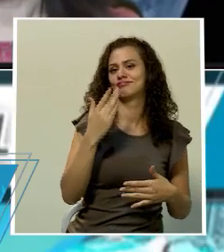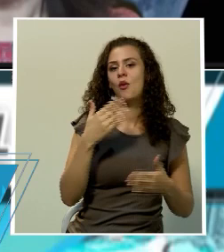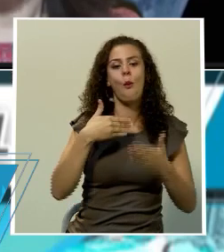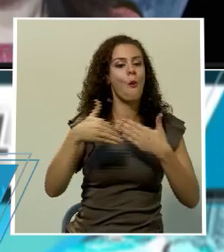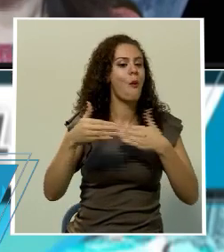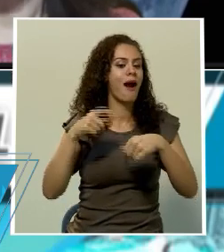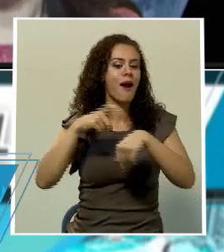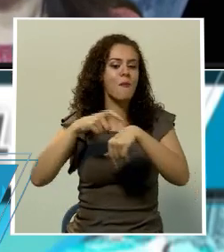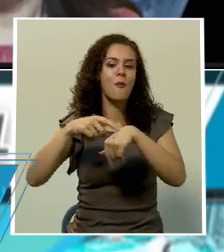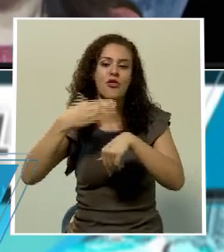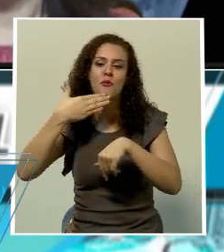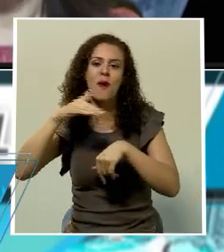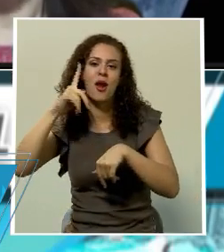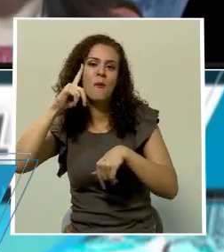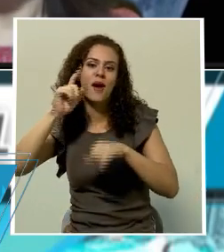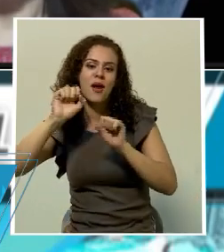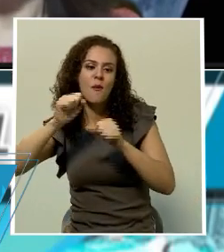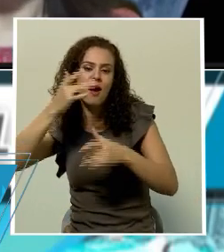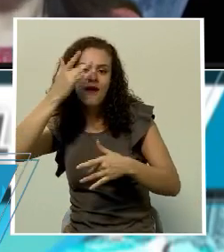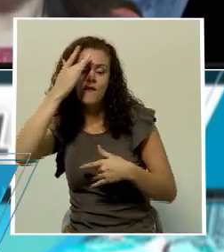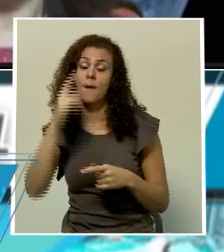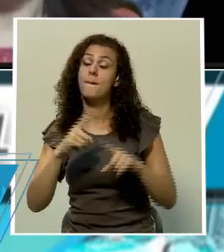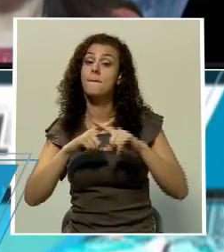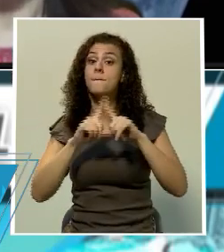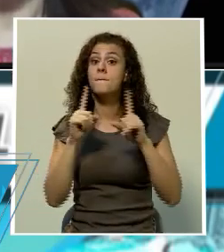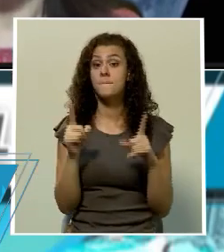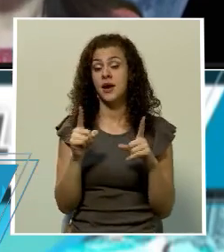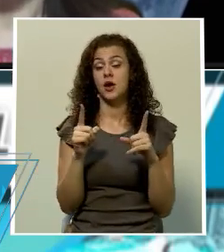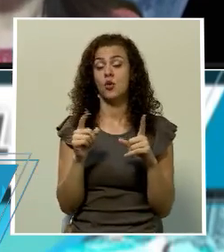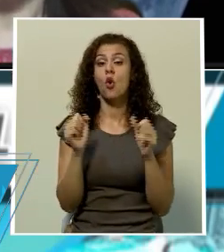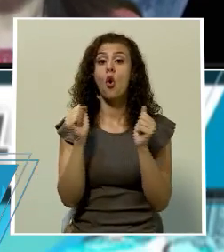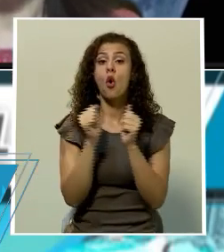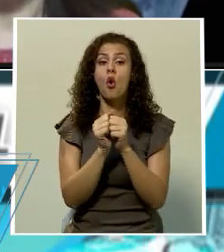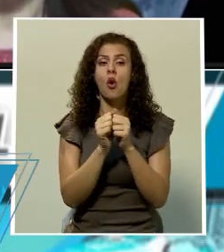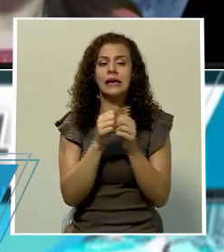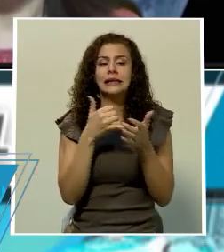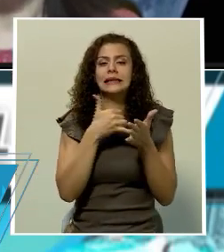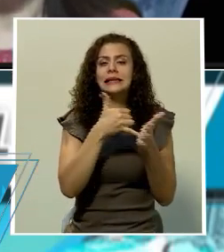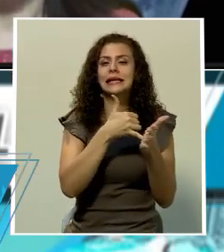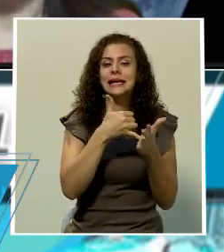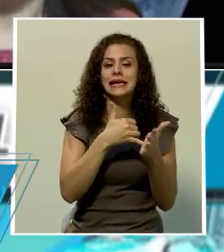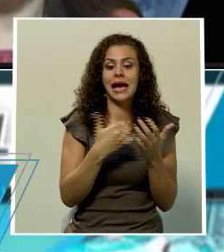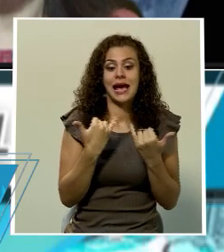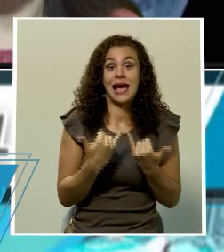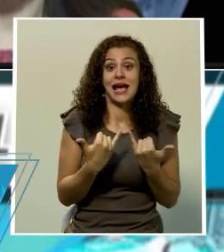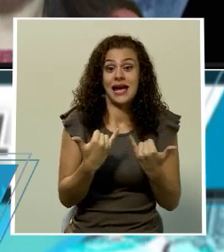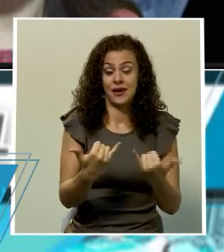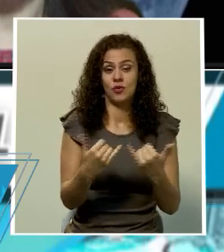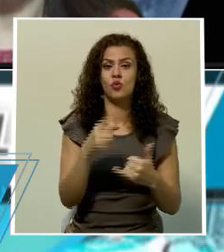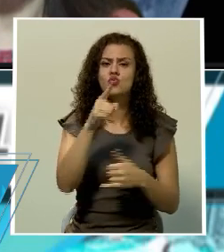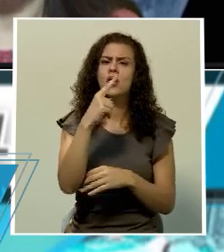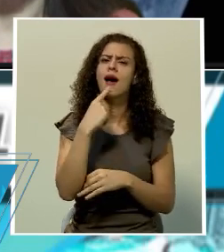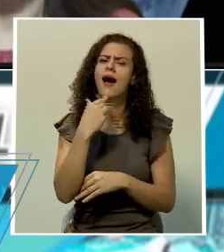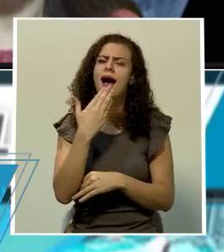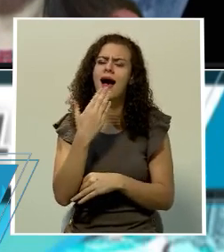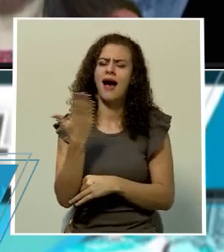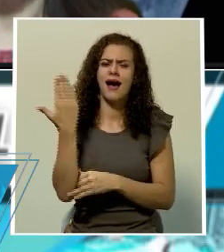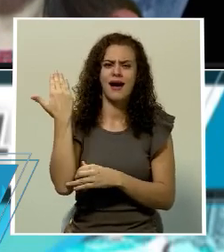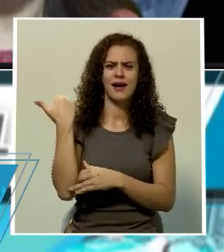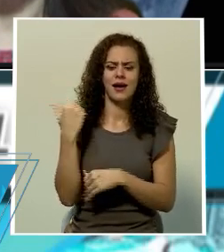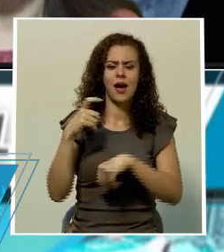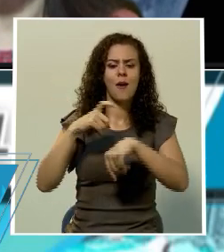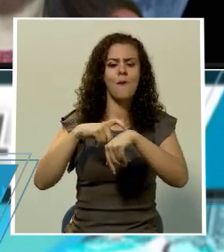momentos son malos para estar enfermo, pero particularmente delicado es hoy. Usted hablaba recién